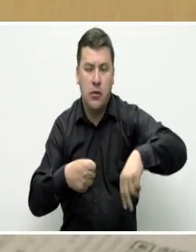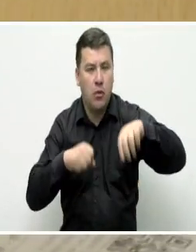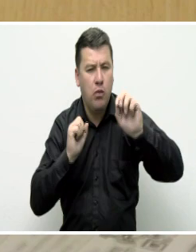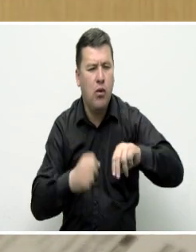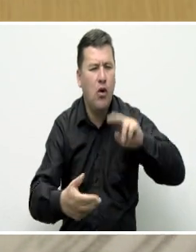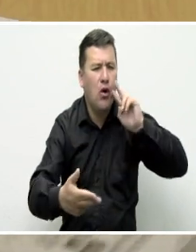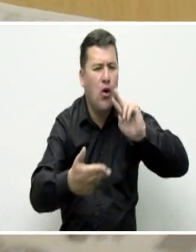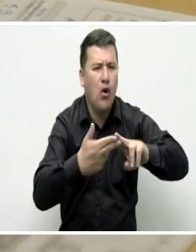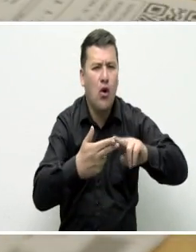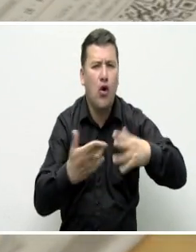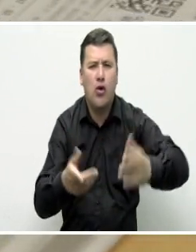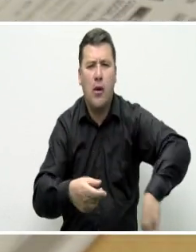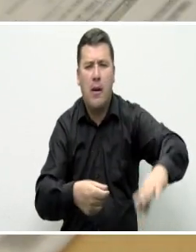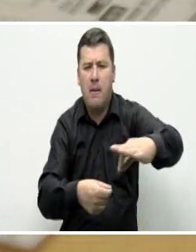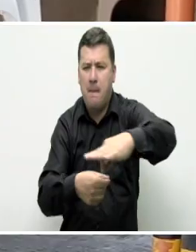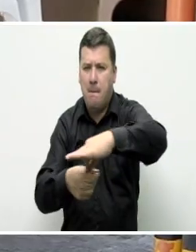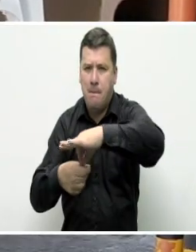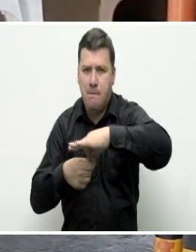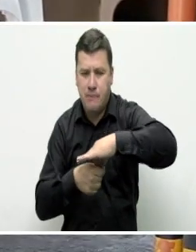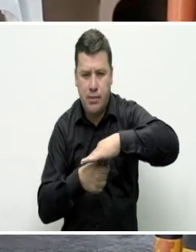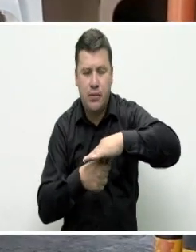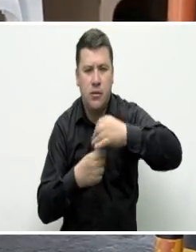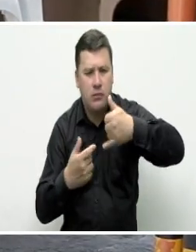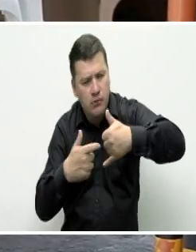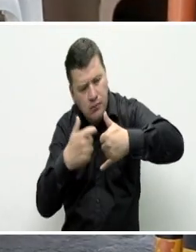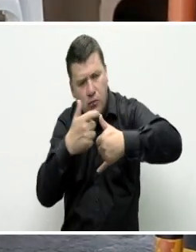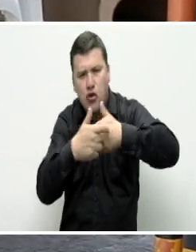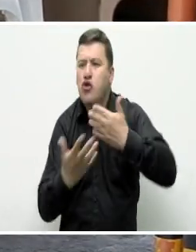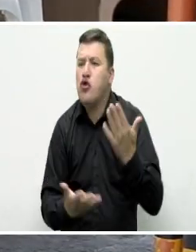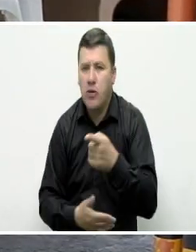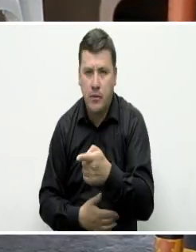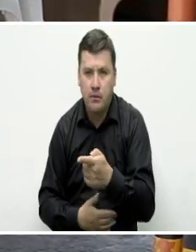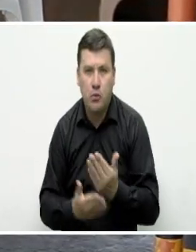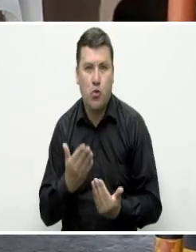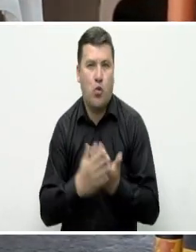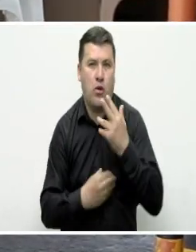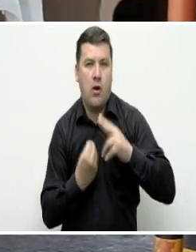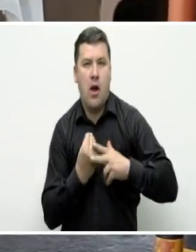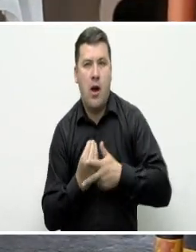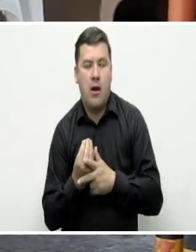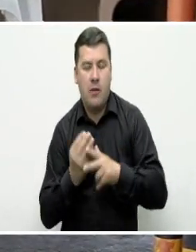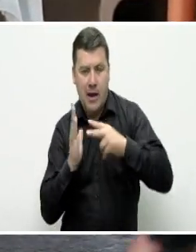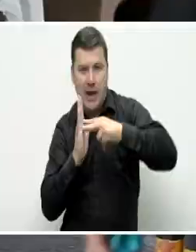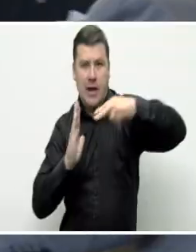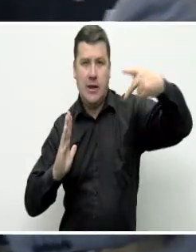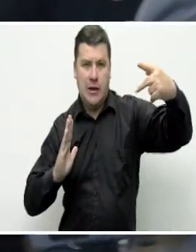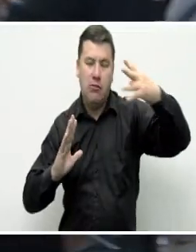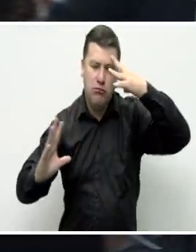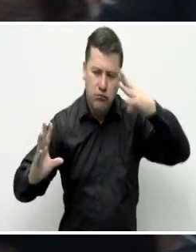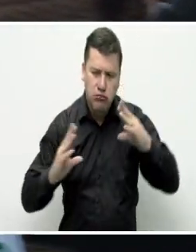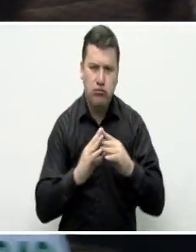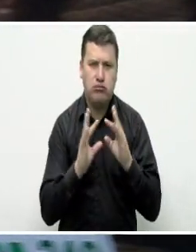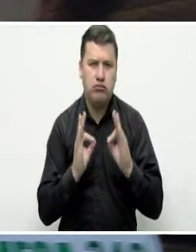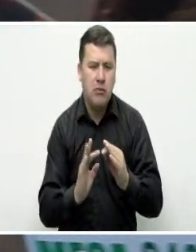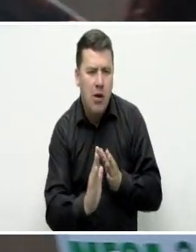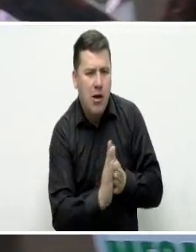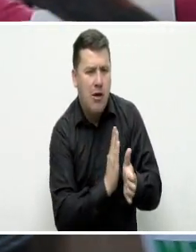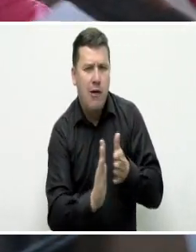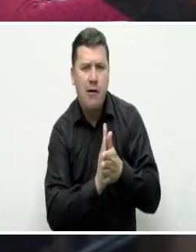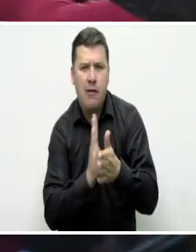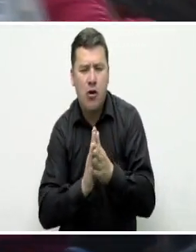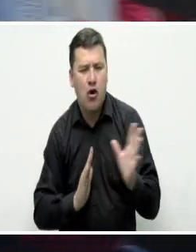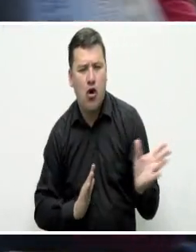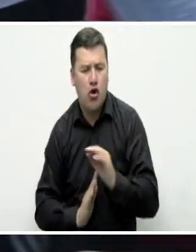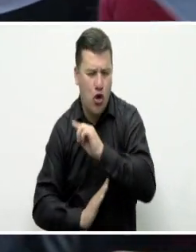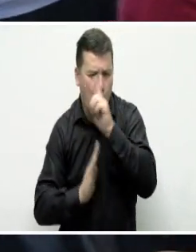conocer su lugar de votación y su ubicación geográfica. Por medio de esta herramienta tecnológica se logró la consolidación de la información